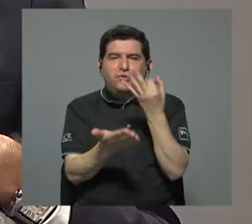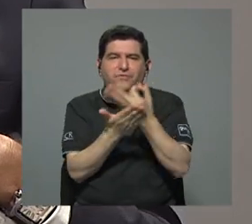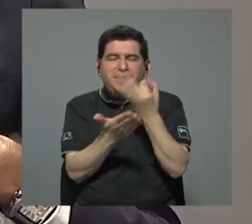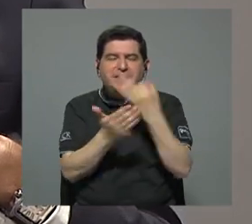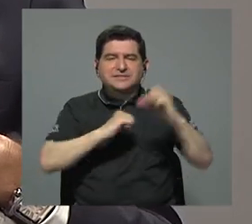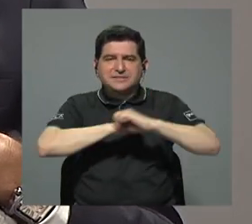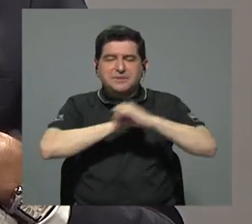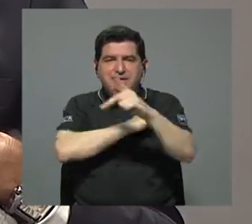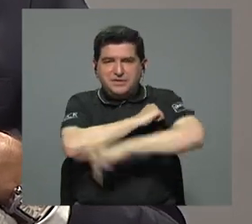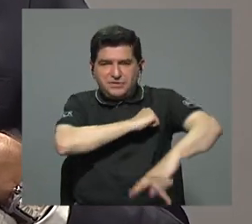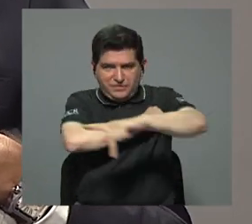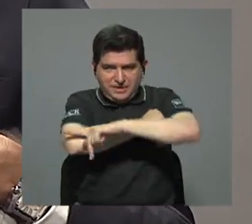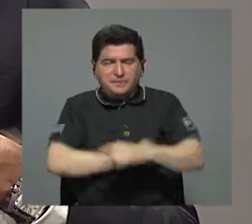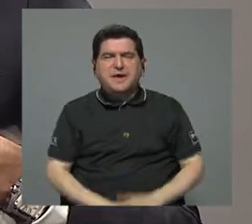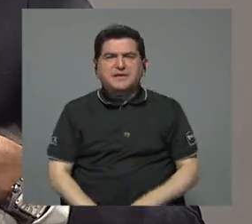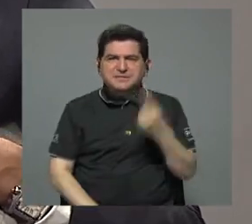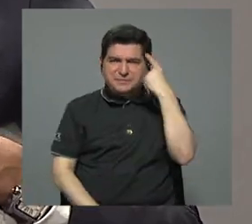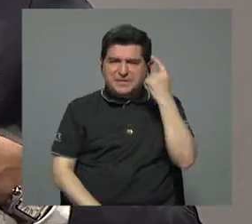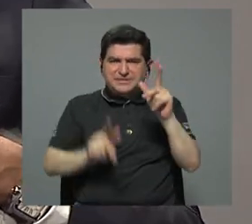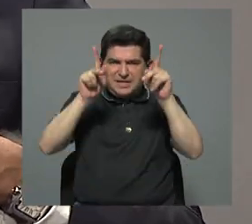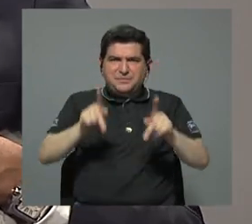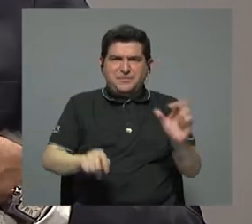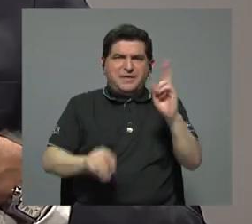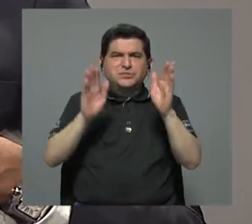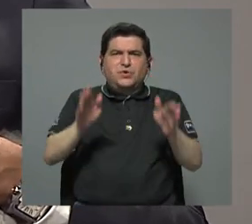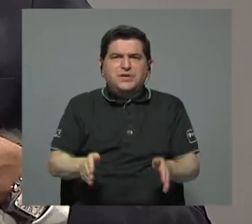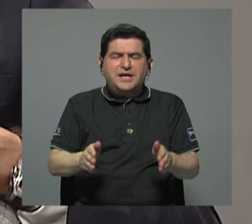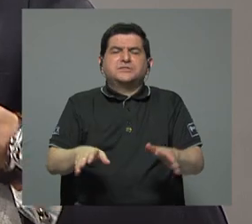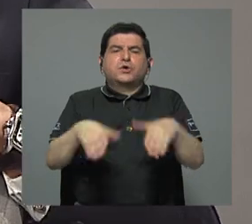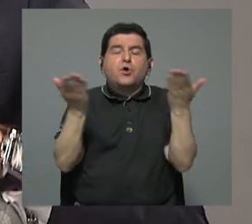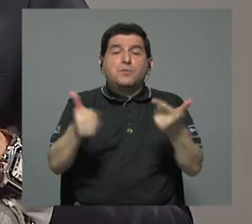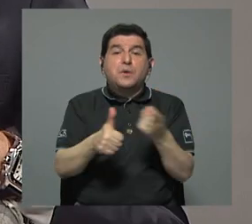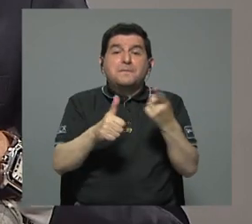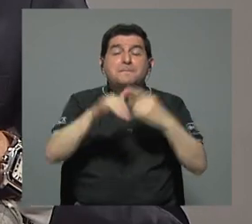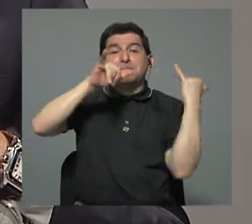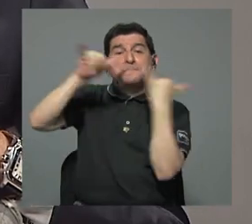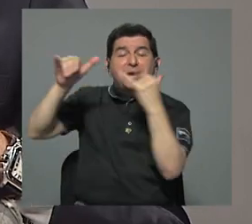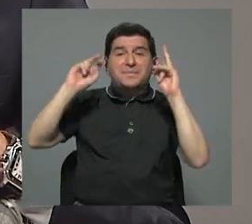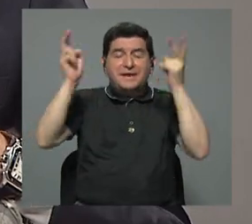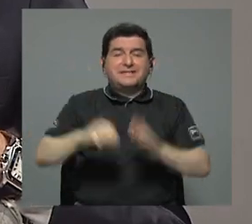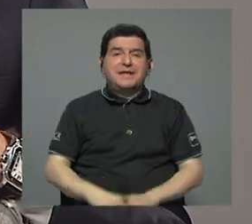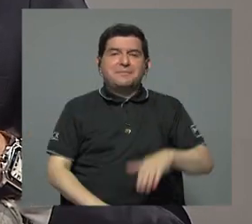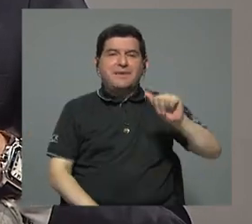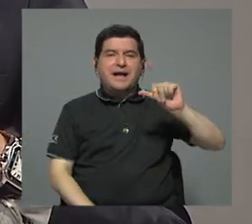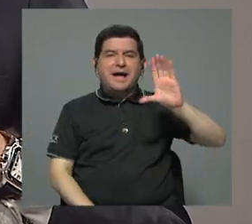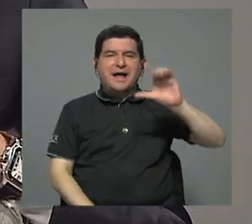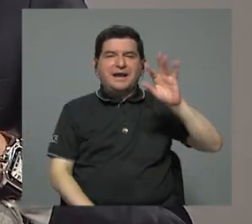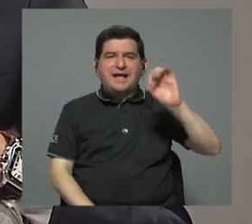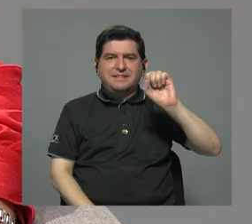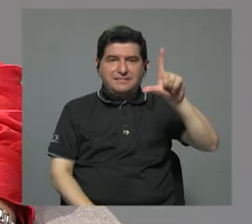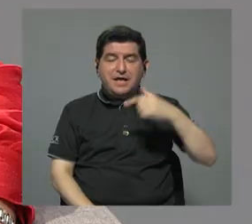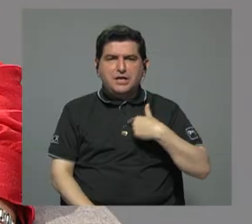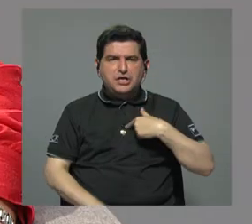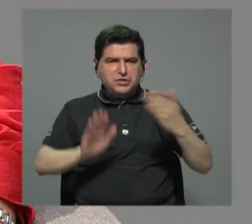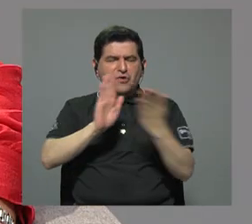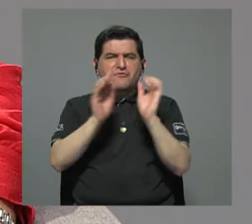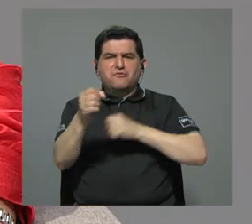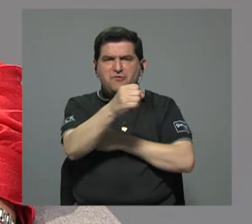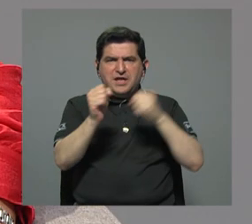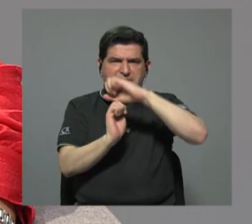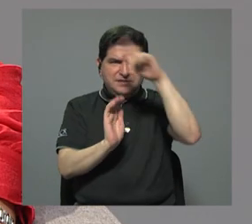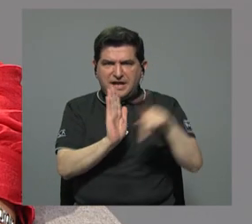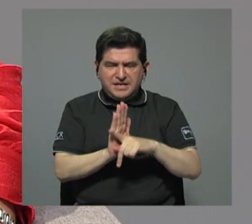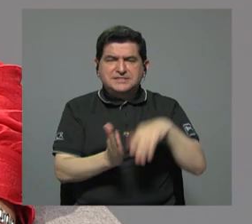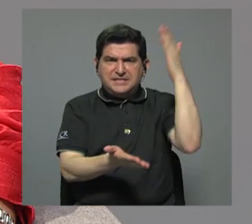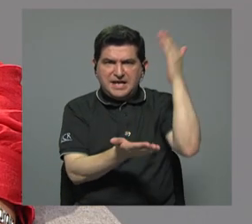campaña en este país y compensar al costarricense fui el que plantea las primeras denuncias sobre el tema de alcatel y me paré en raya frente a la sala constitucional y estuve eso